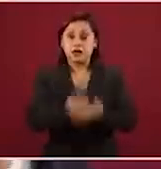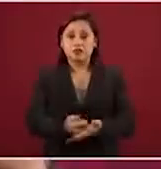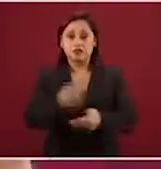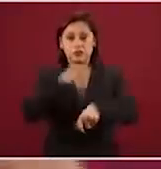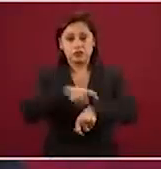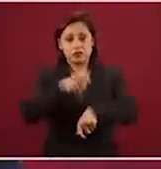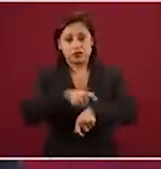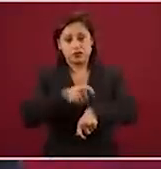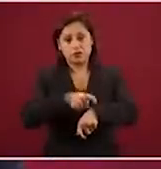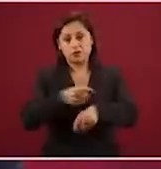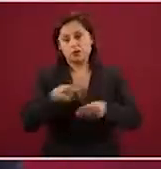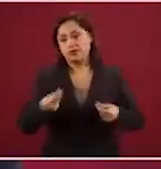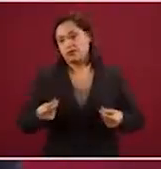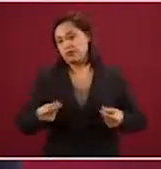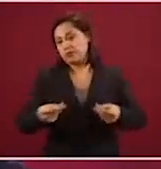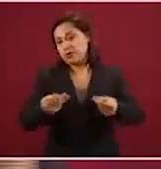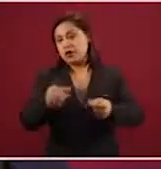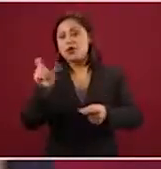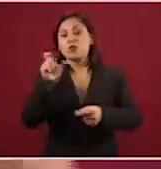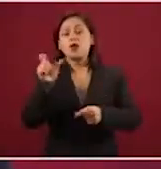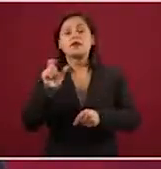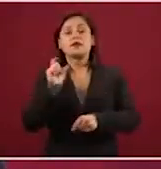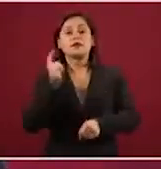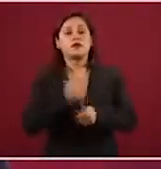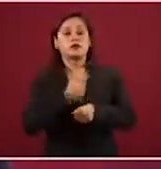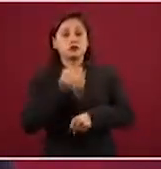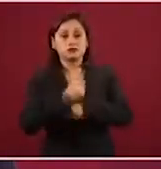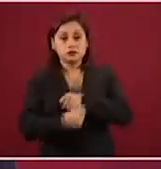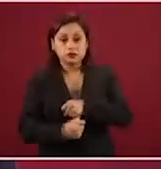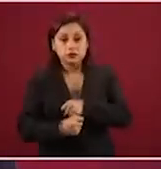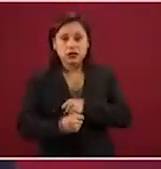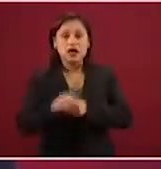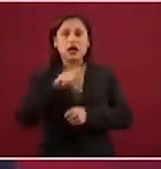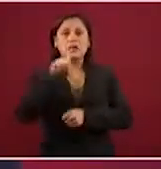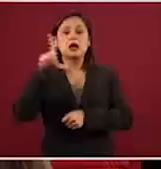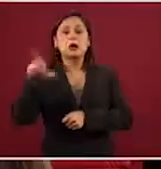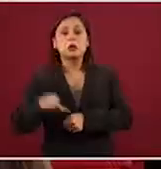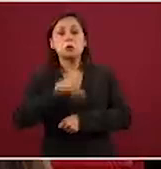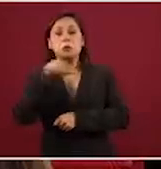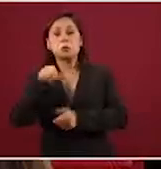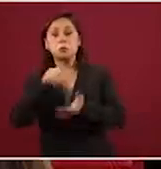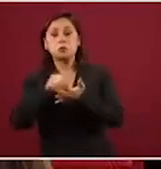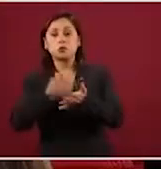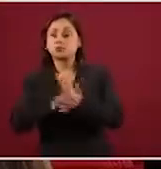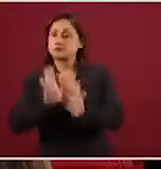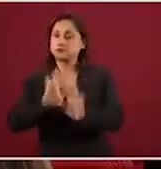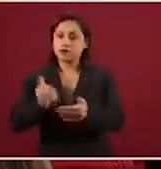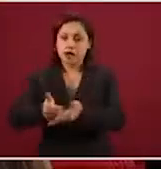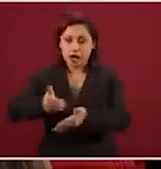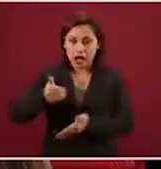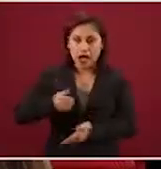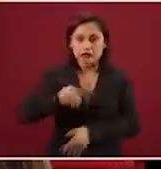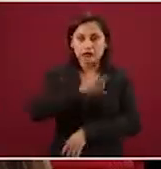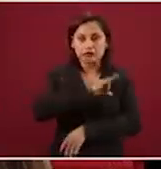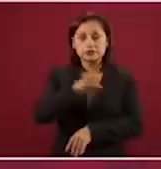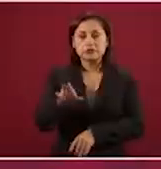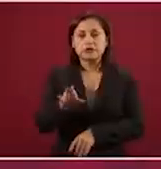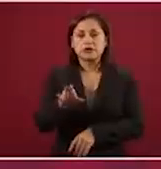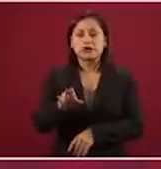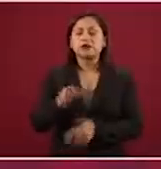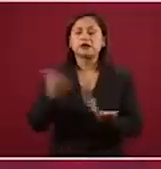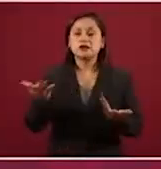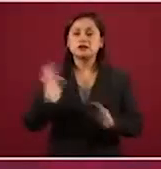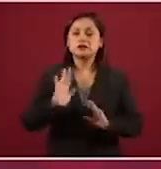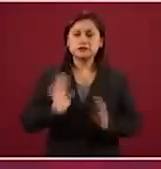tanto para cirugía programada como los tiempos de espera para consultas de especialidad apostarle a la gente se dejaron de hacer ese